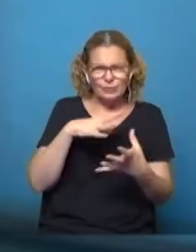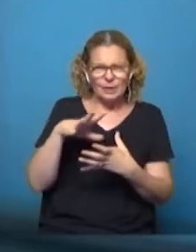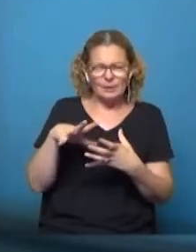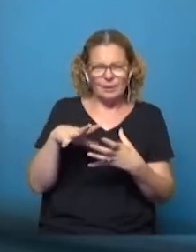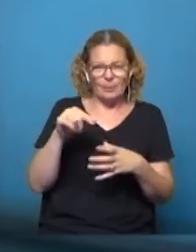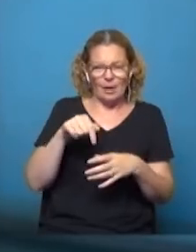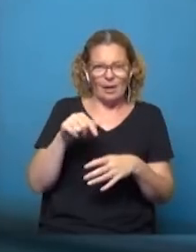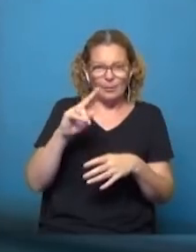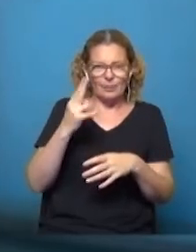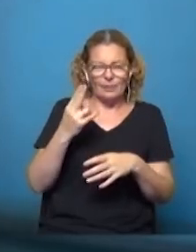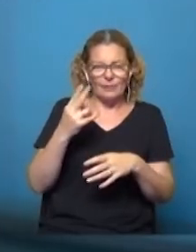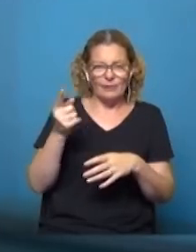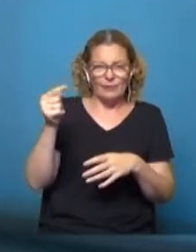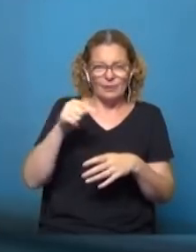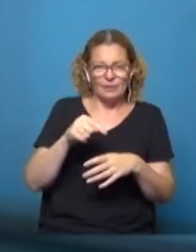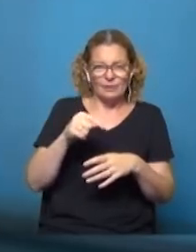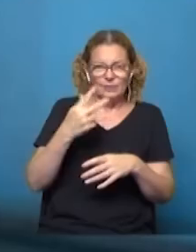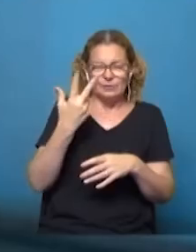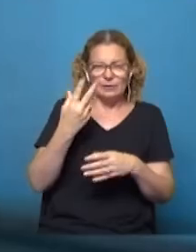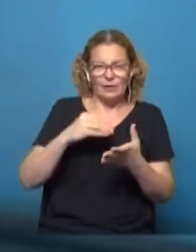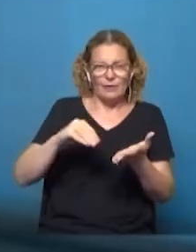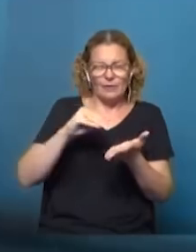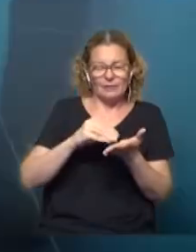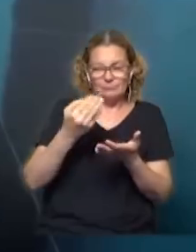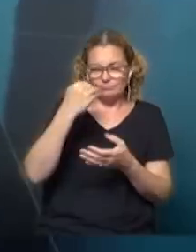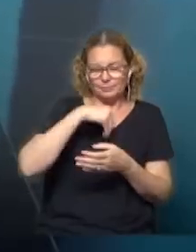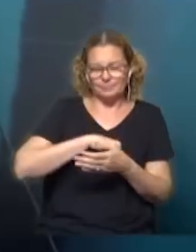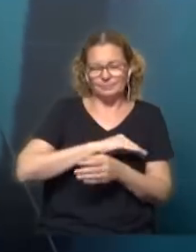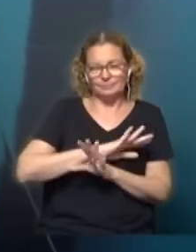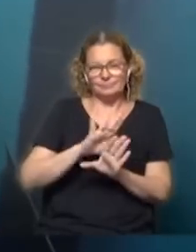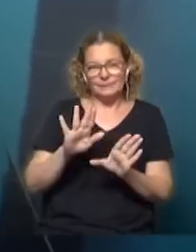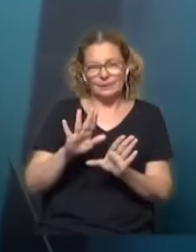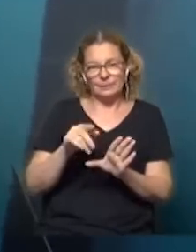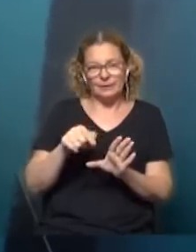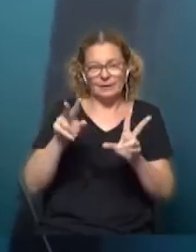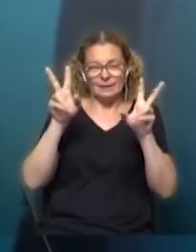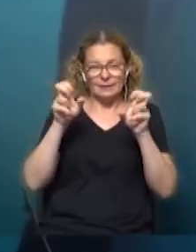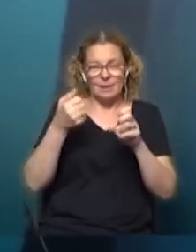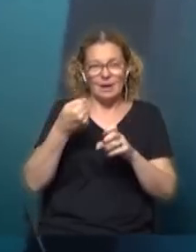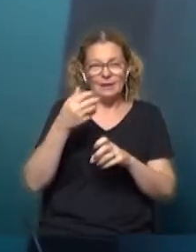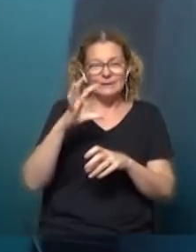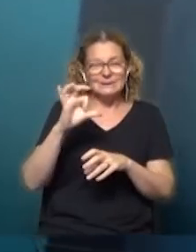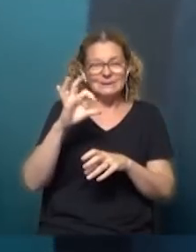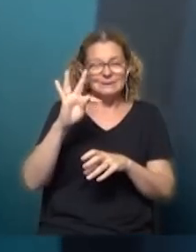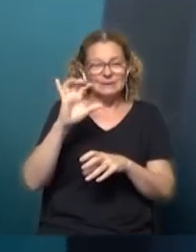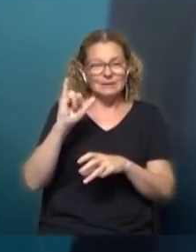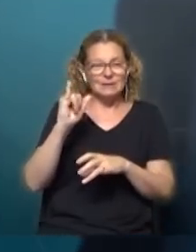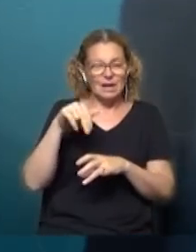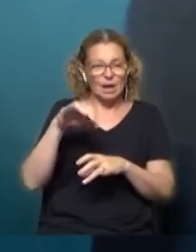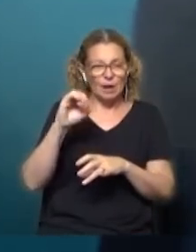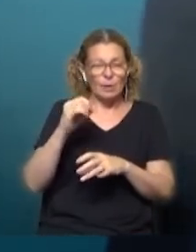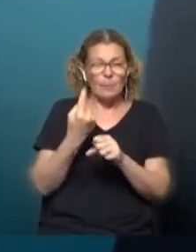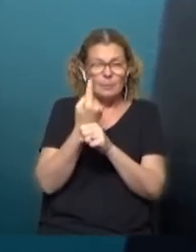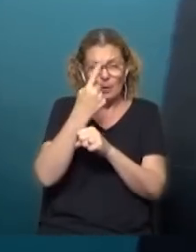nacional vino una bestia tres veces más grande y se lo tragó que es el tema de asesiano pero al principio eran los